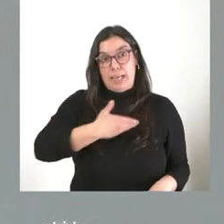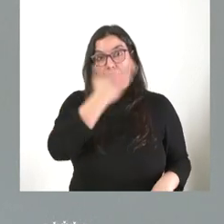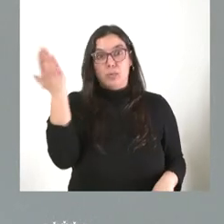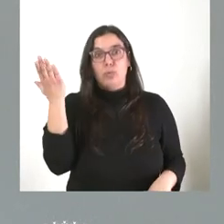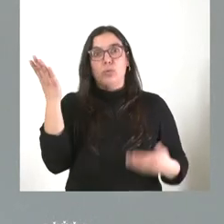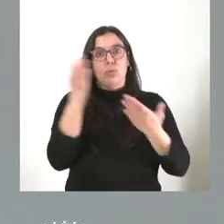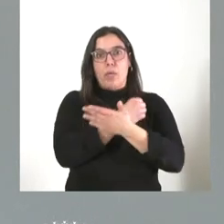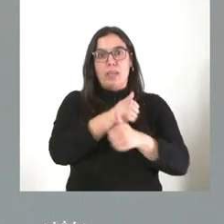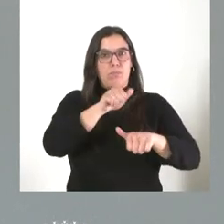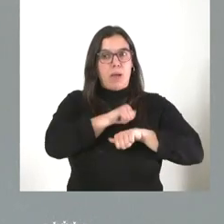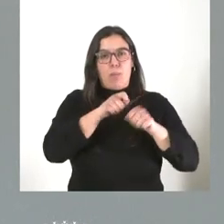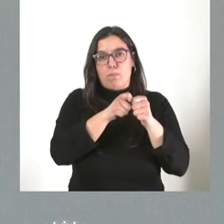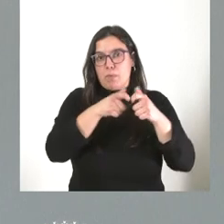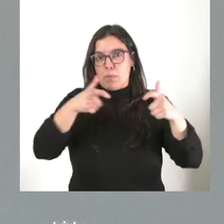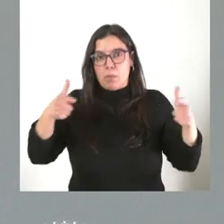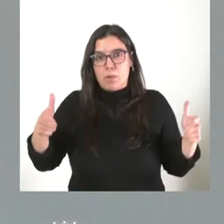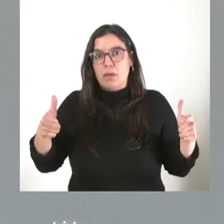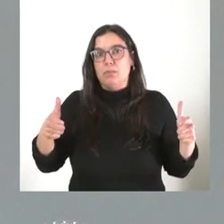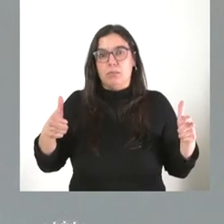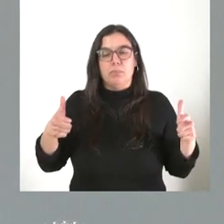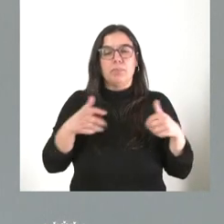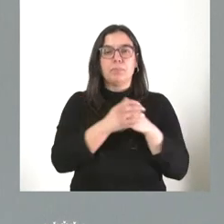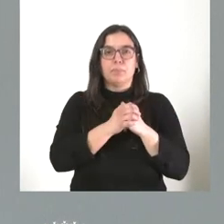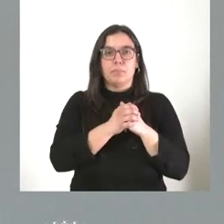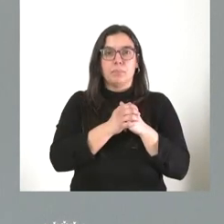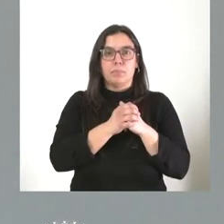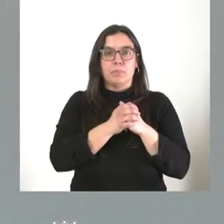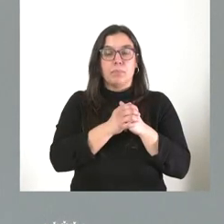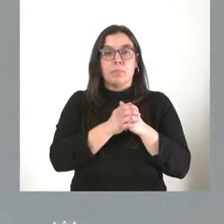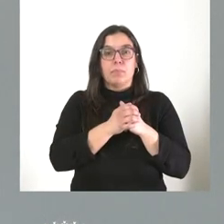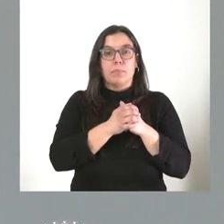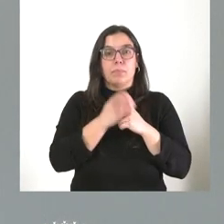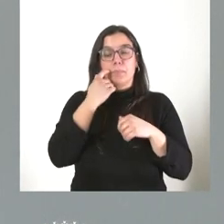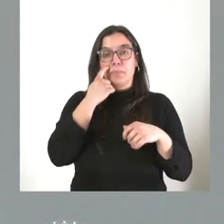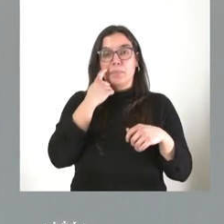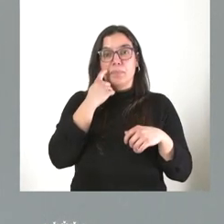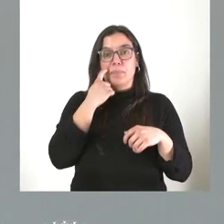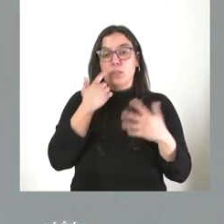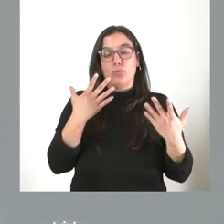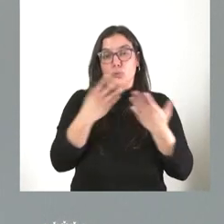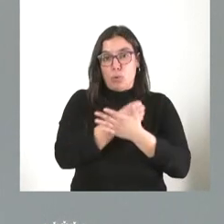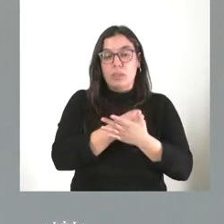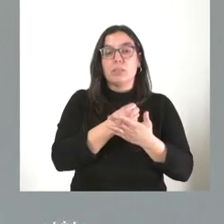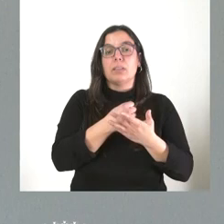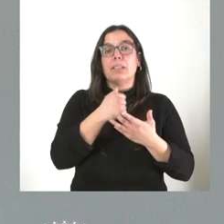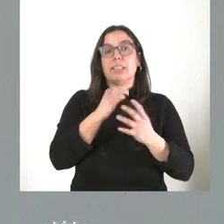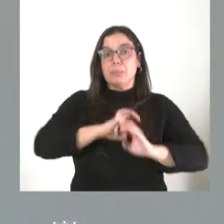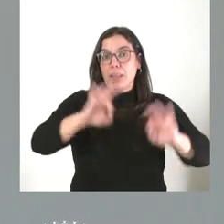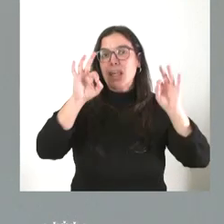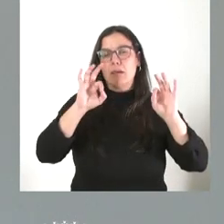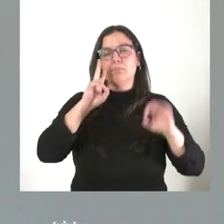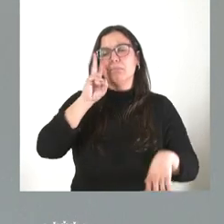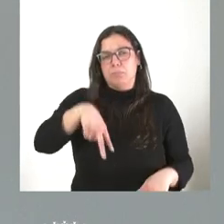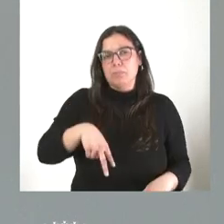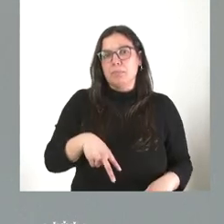autónomas pues lo vimos incrementar las 16 restantes más de melilla Y en este caso de forma también especial hay que